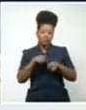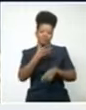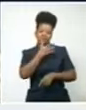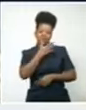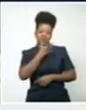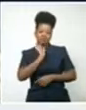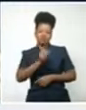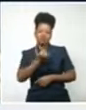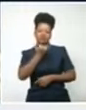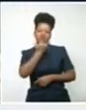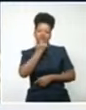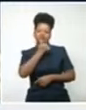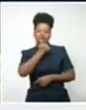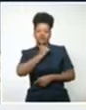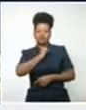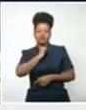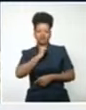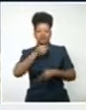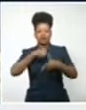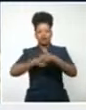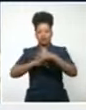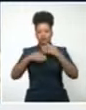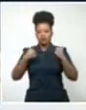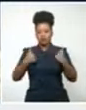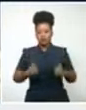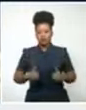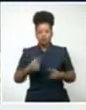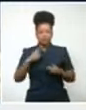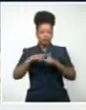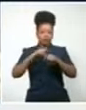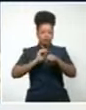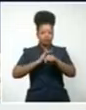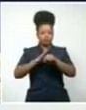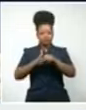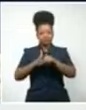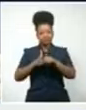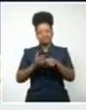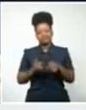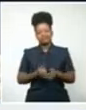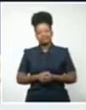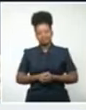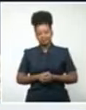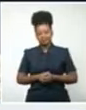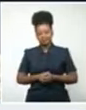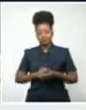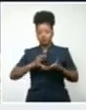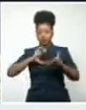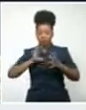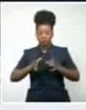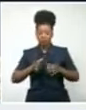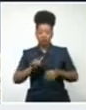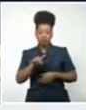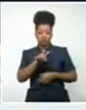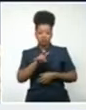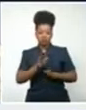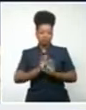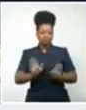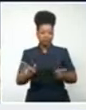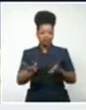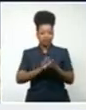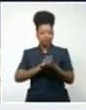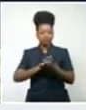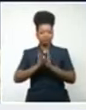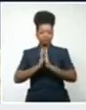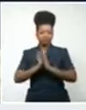que facilita la entrada, facilita la multiplicación y facilita las complicaciones. Pues nada, cuidarnos.